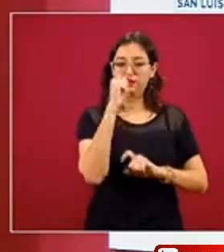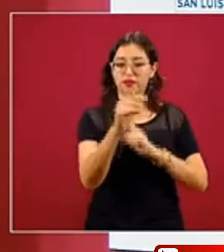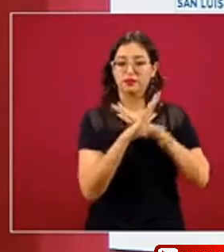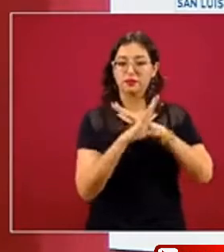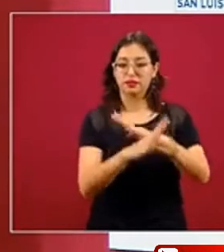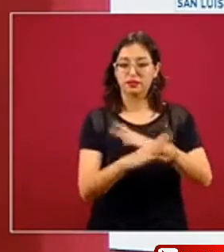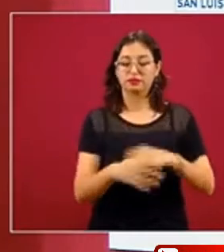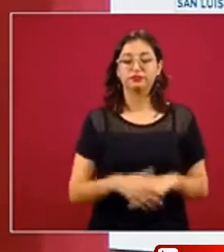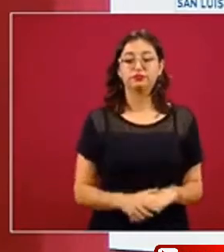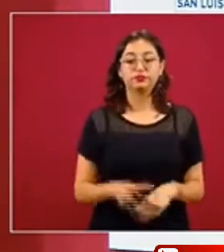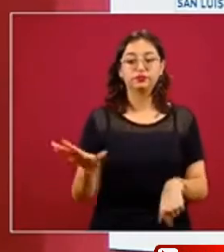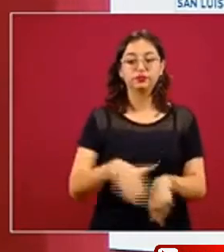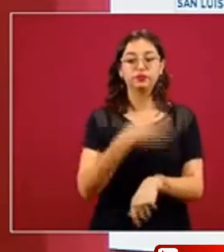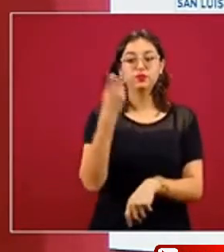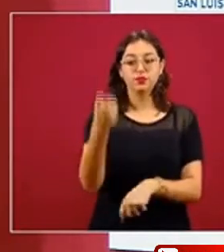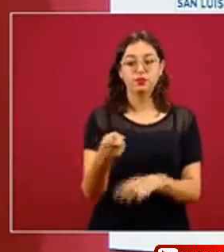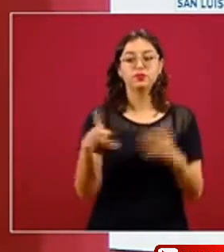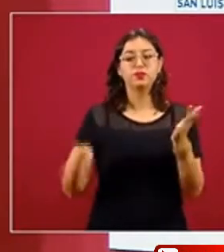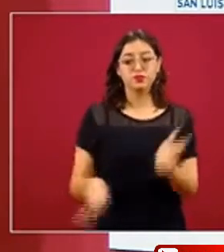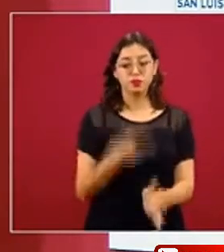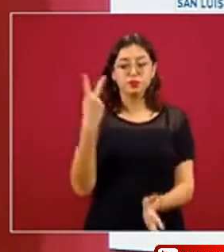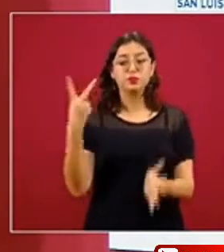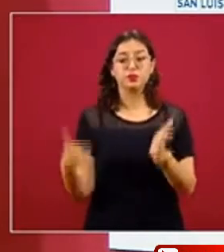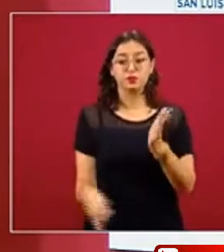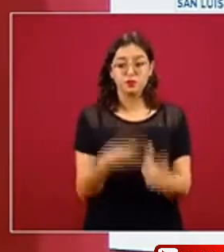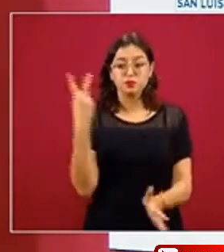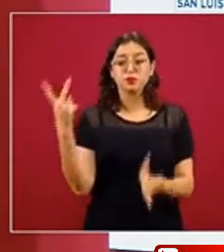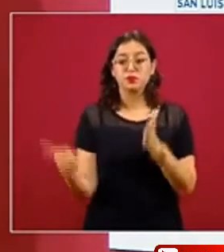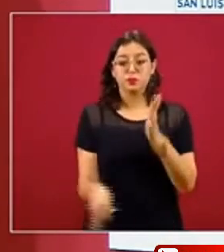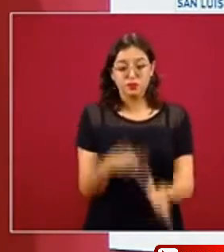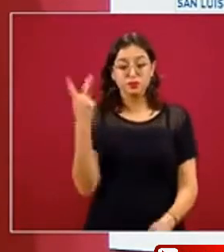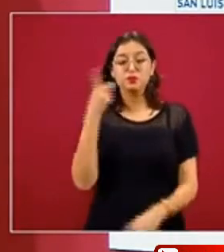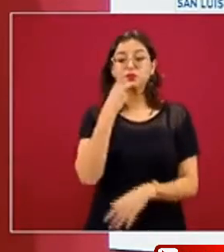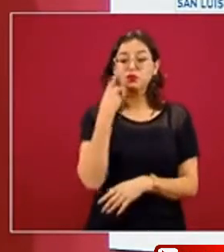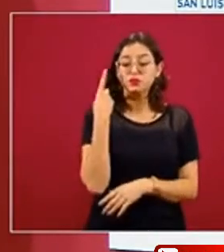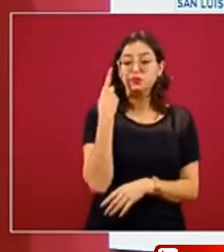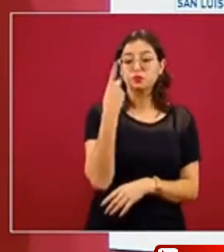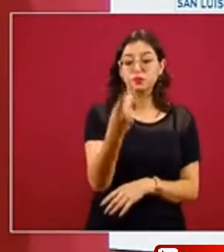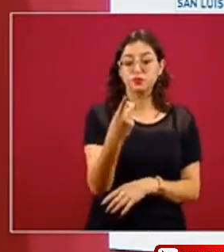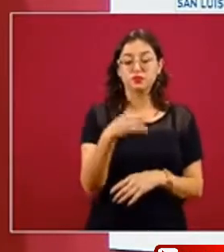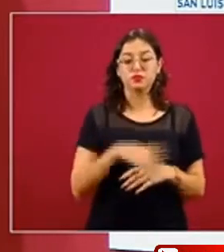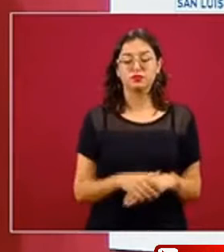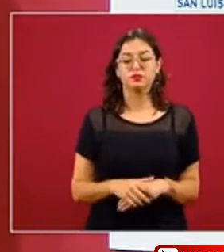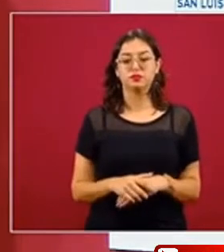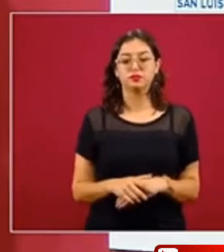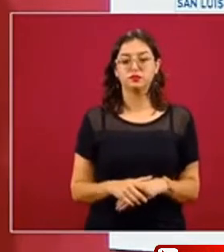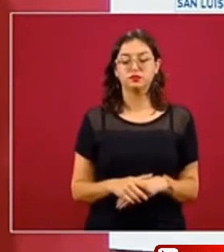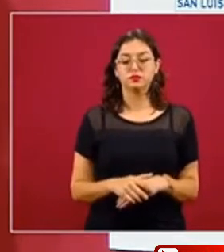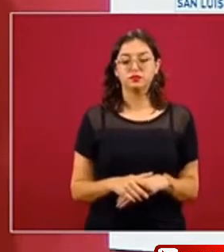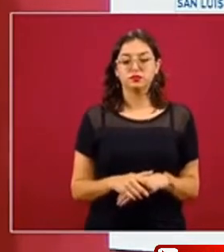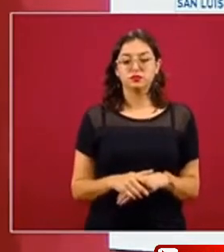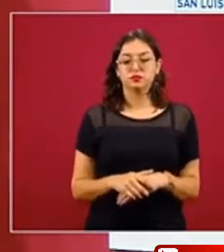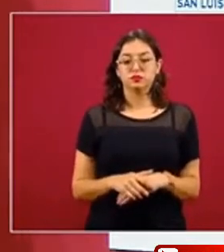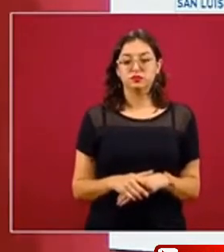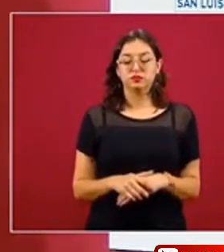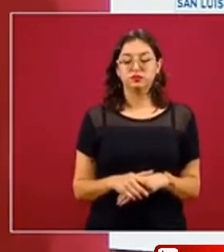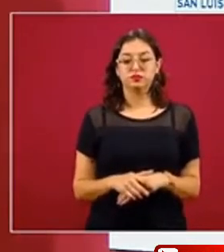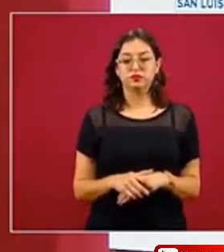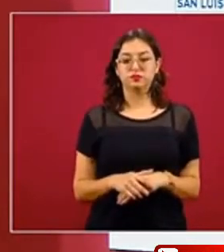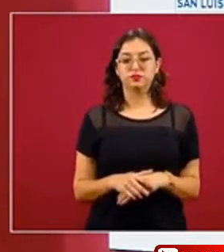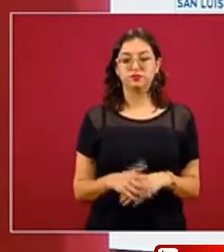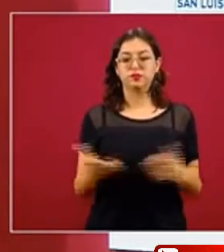contagien. Por eso hemos dicho también una y otra vez que esta idea de que hay que